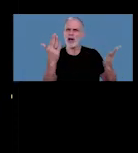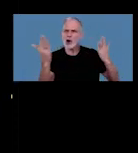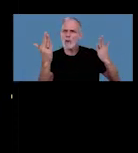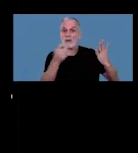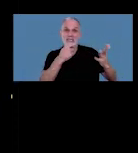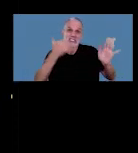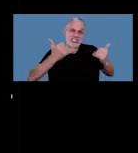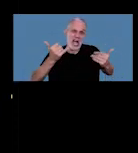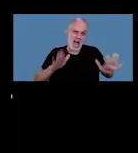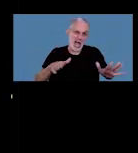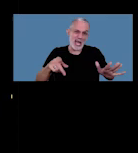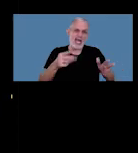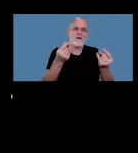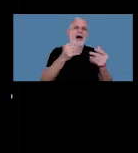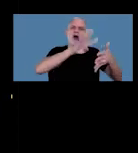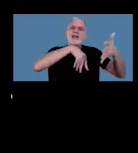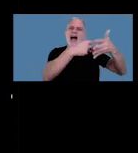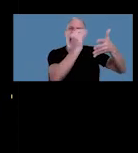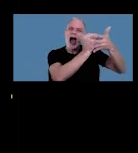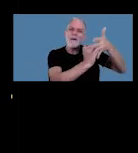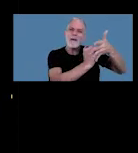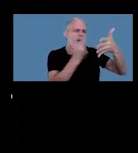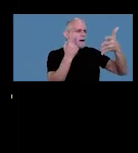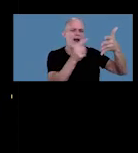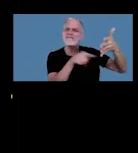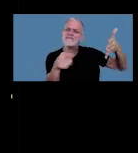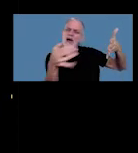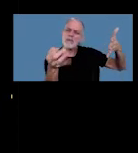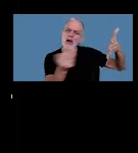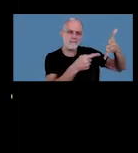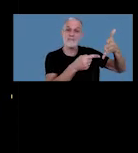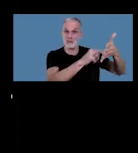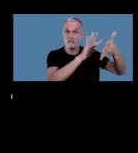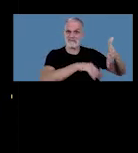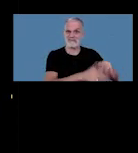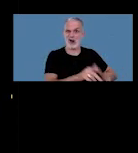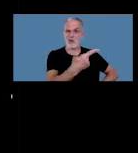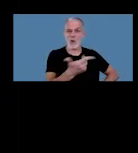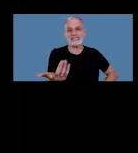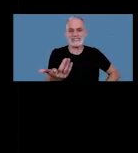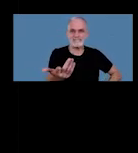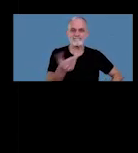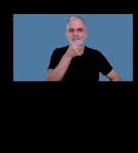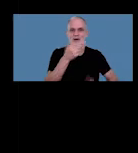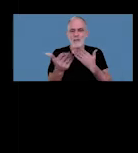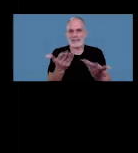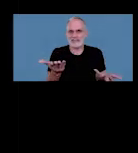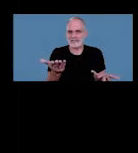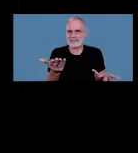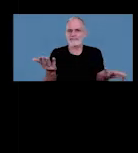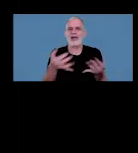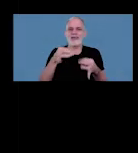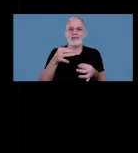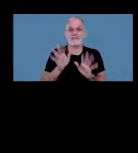que exista valor de tabla con valor de tabla. Si no existe, bueno, no se puede comparar con nada, va a tener que